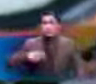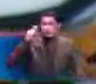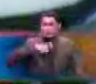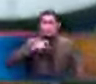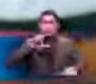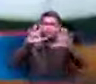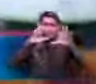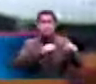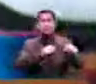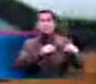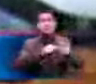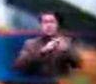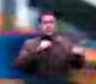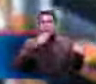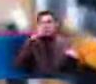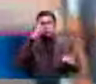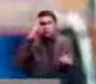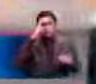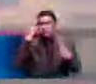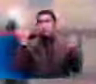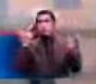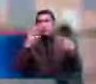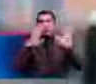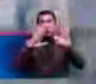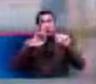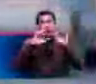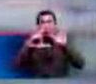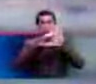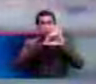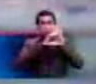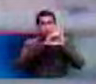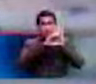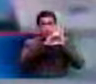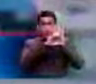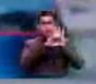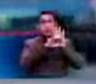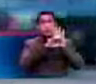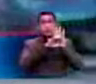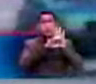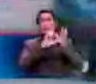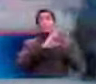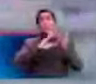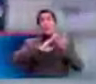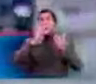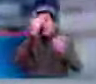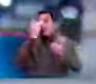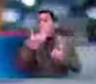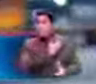El decreto ejecutivo no contempla un toque de queda, y esto a propósito de